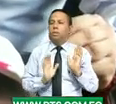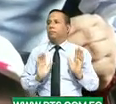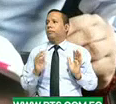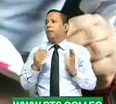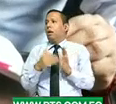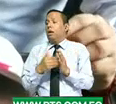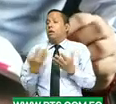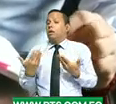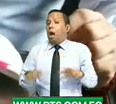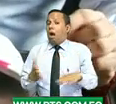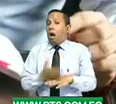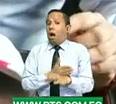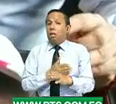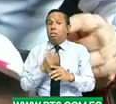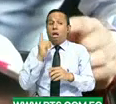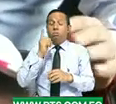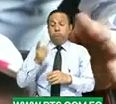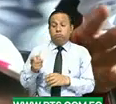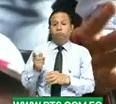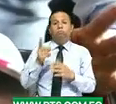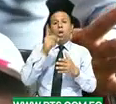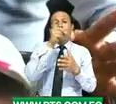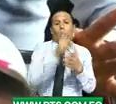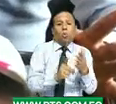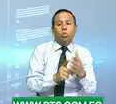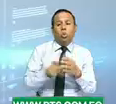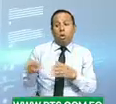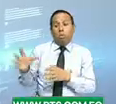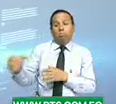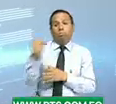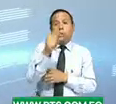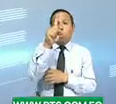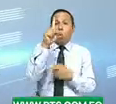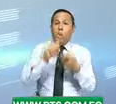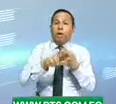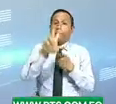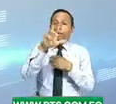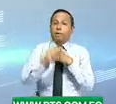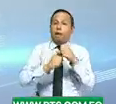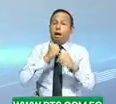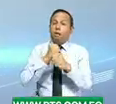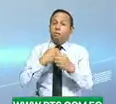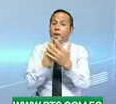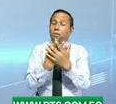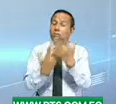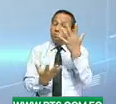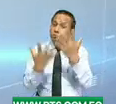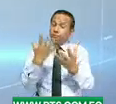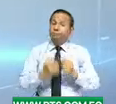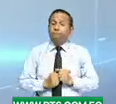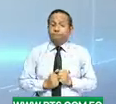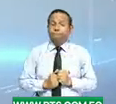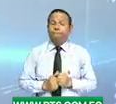ella, a su familia, será sancionada con una pena de 1 a 3 años. Desde la provincia de Santa Elena, informó Darwin Villao.